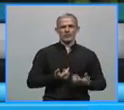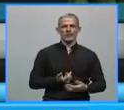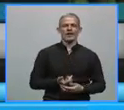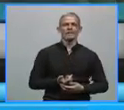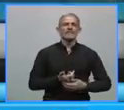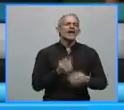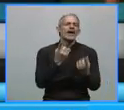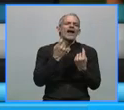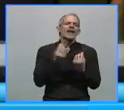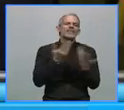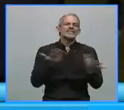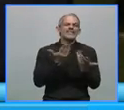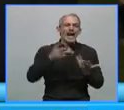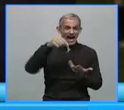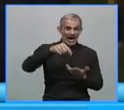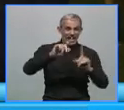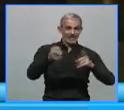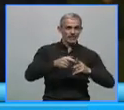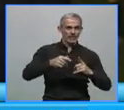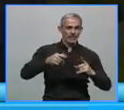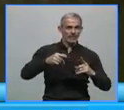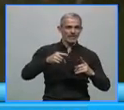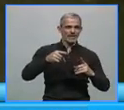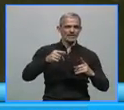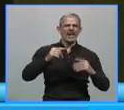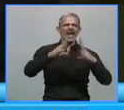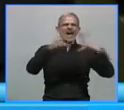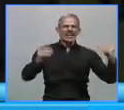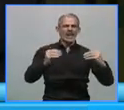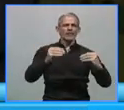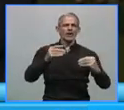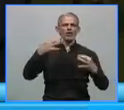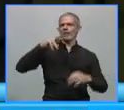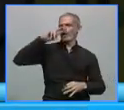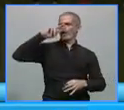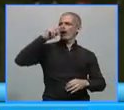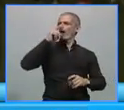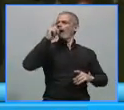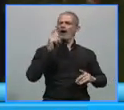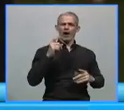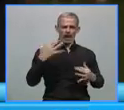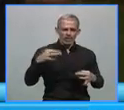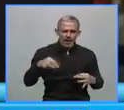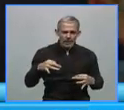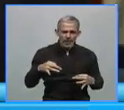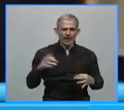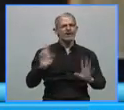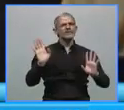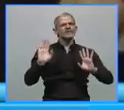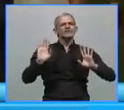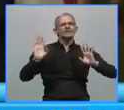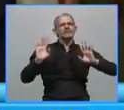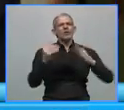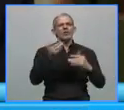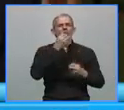es necesario tal vez sacar también Esa esa imagen ese clavo que tiene el rugby de deporte de Elite también para que un montón de chicos también se sumen a jugar y y y pueda